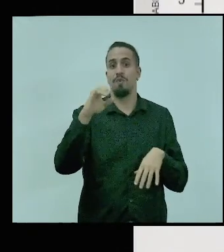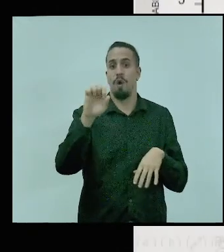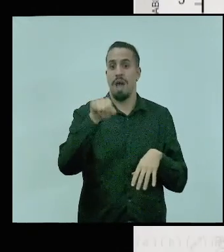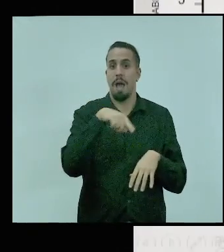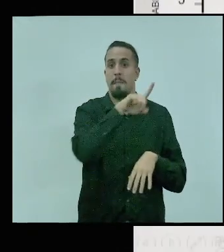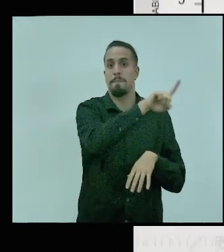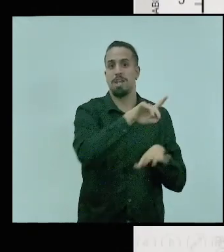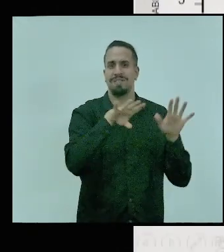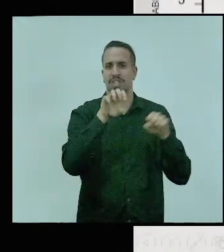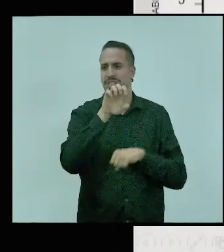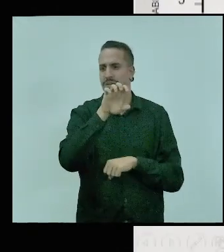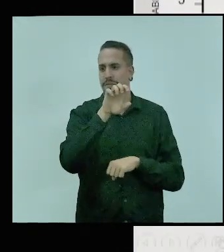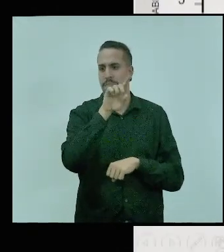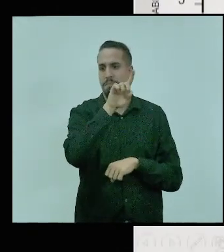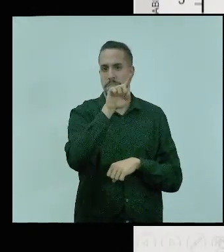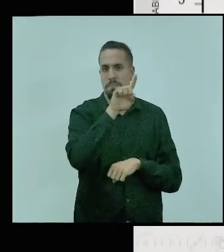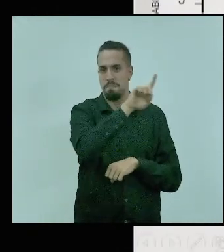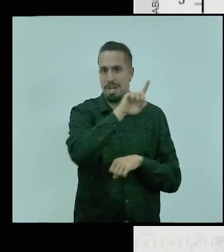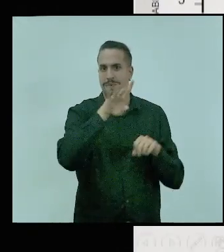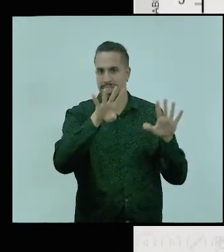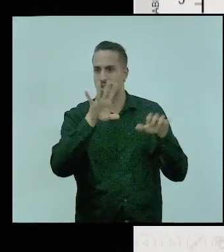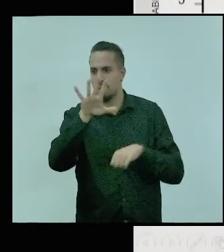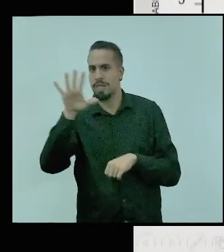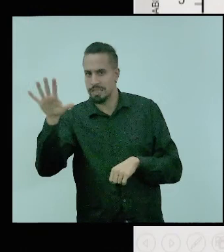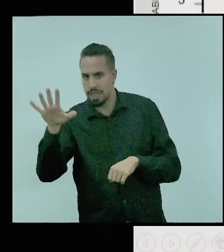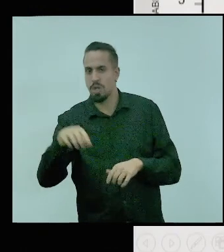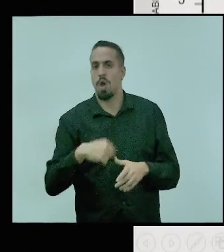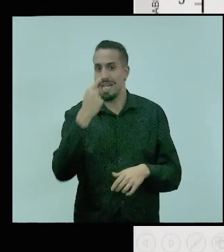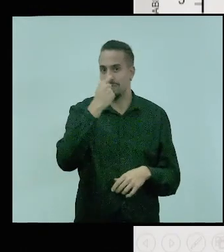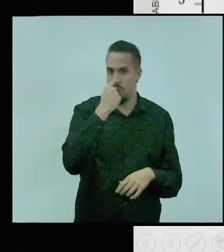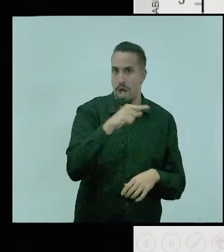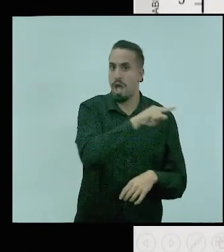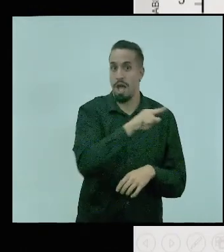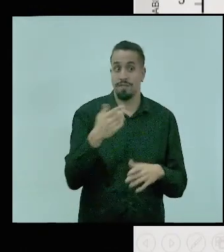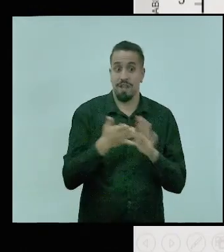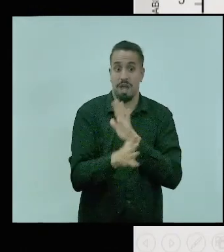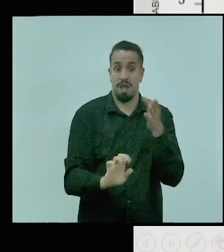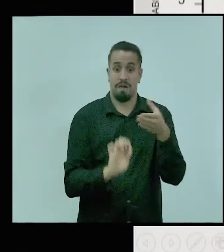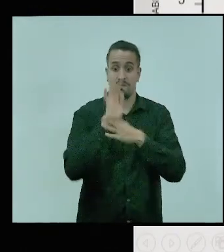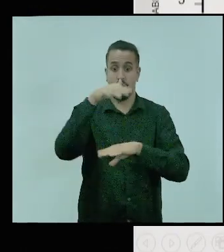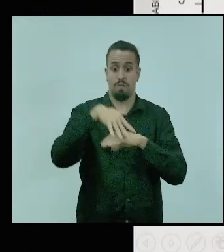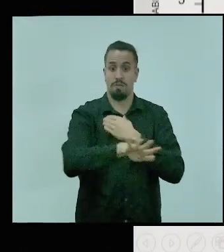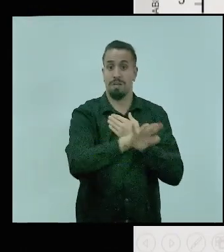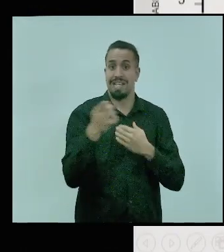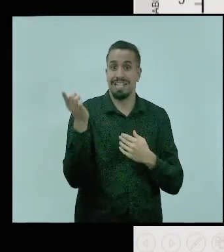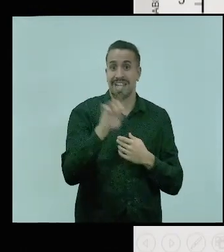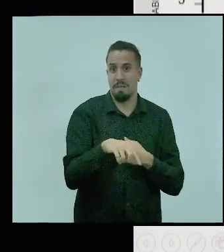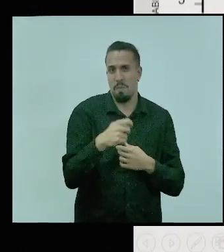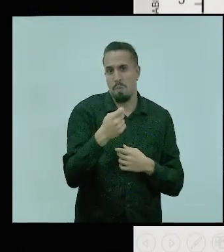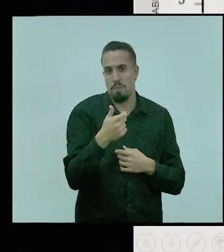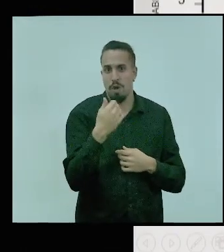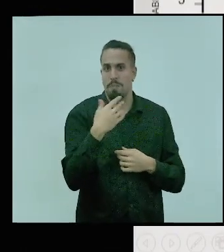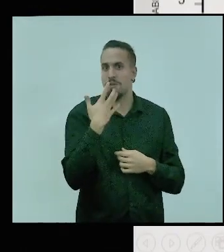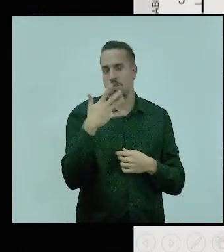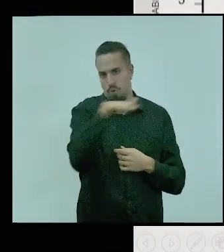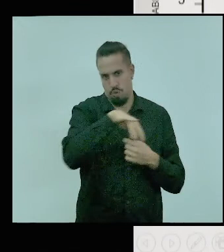1755, y asociado también a lo que son erupciones volcánicas del Popocatépetl,